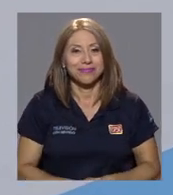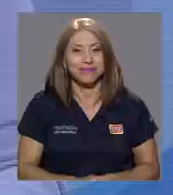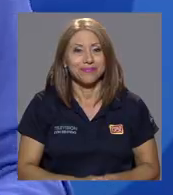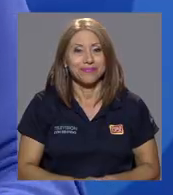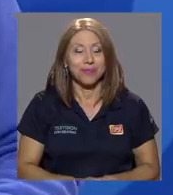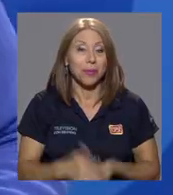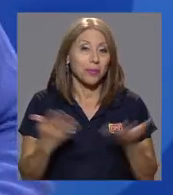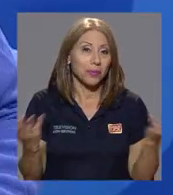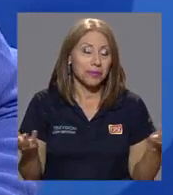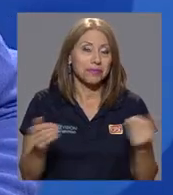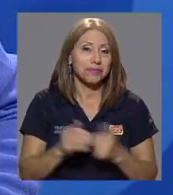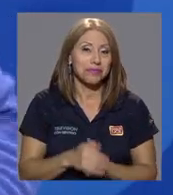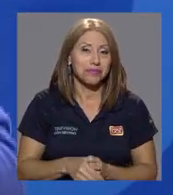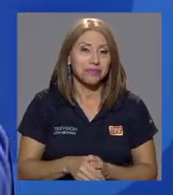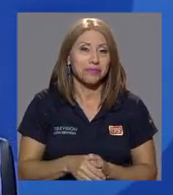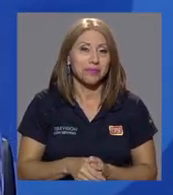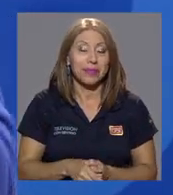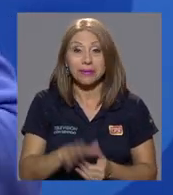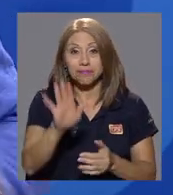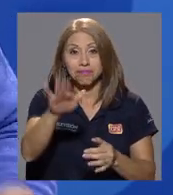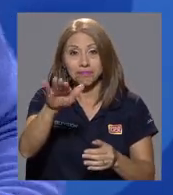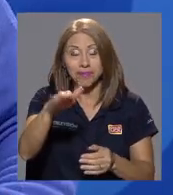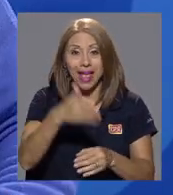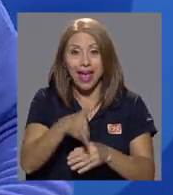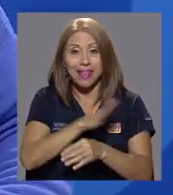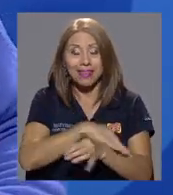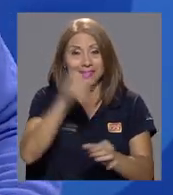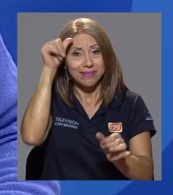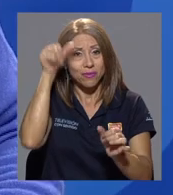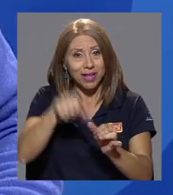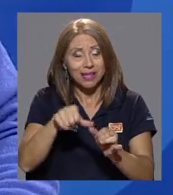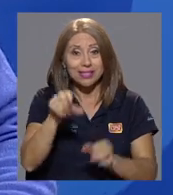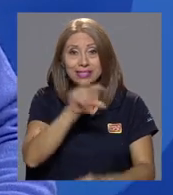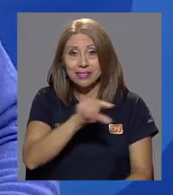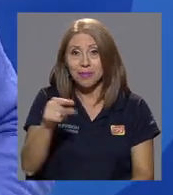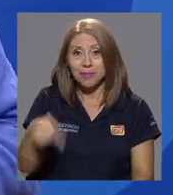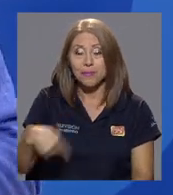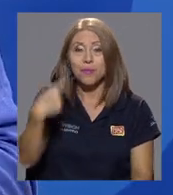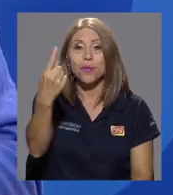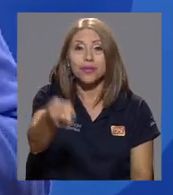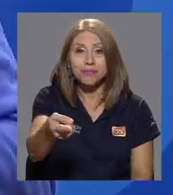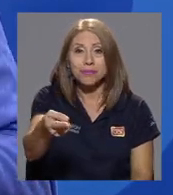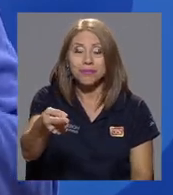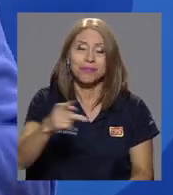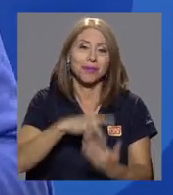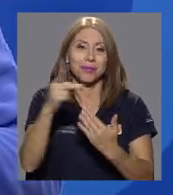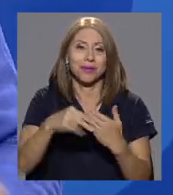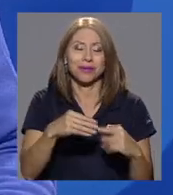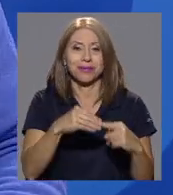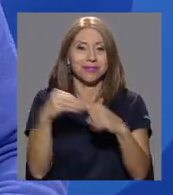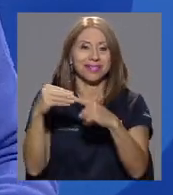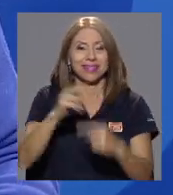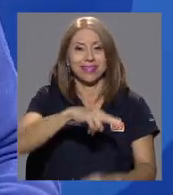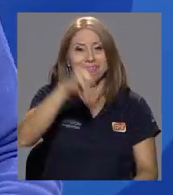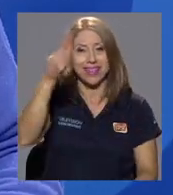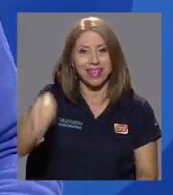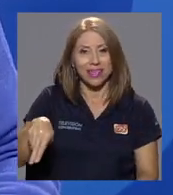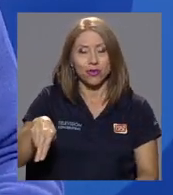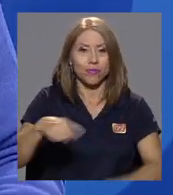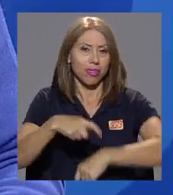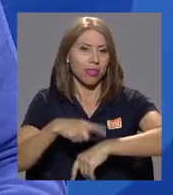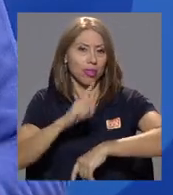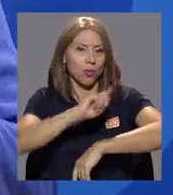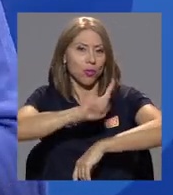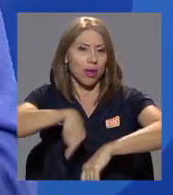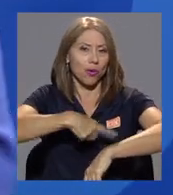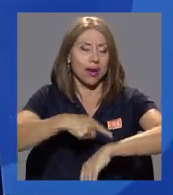muy bien quiero recordarles antes de despedirnos que la próxima semana tendremos nuestro programa especial navideño de